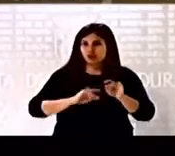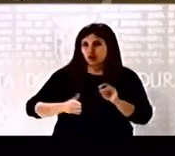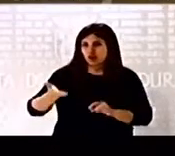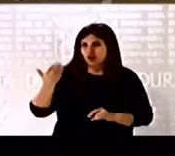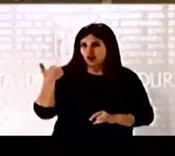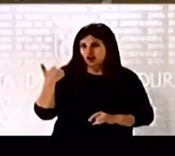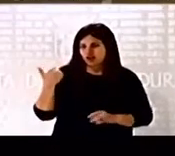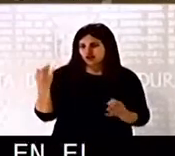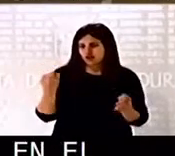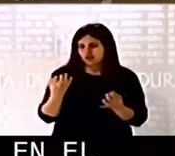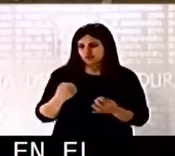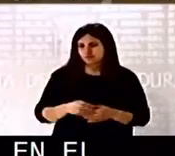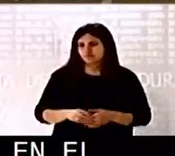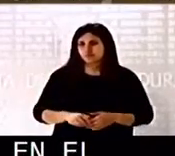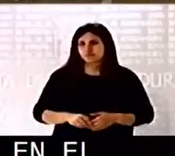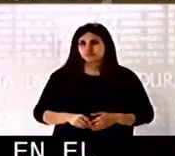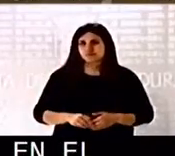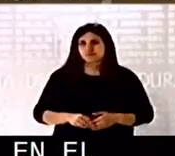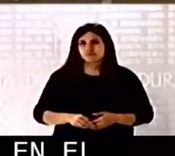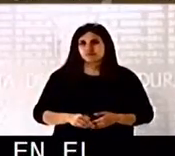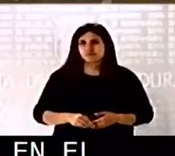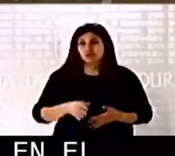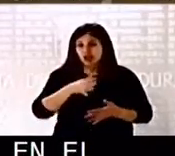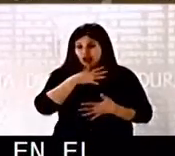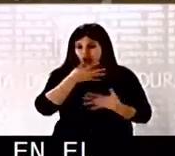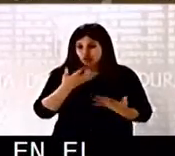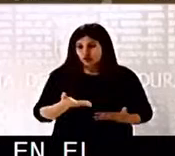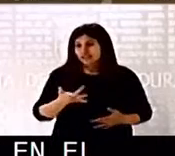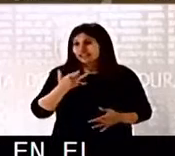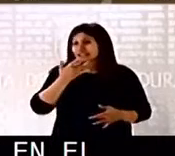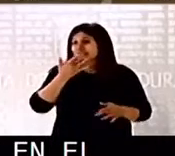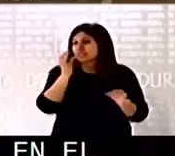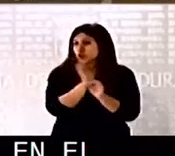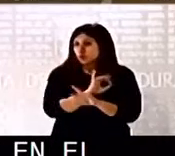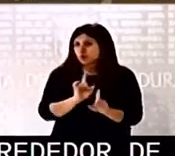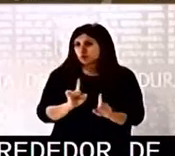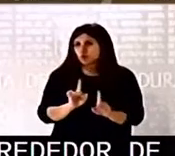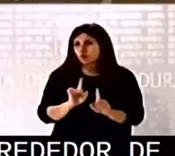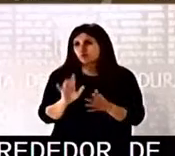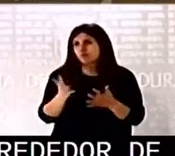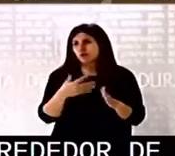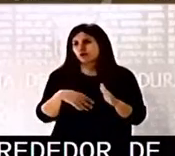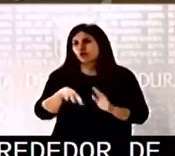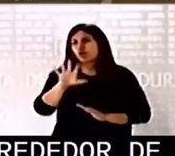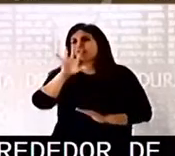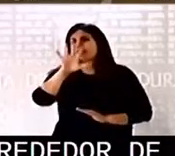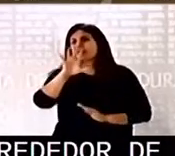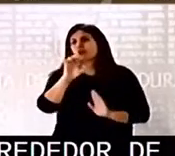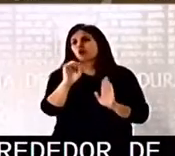que en el momento actual hay, si no me equivoco, alrededor de 5 órdenes comunicadas